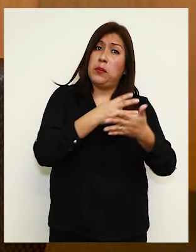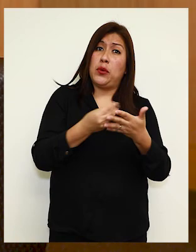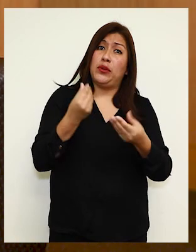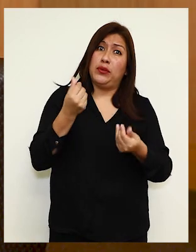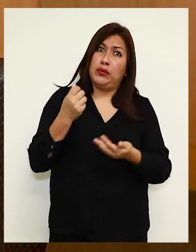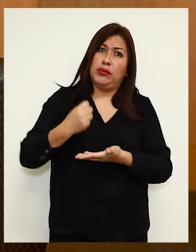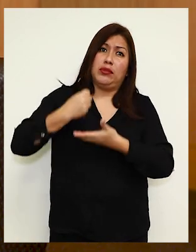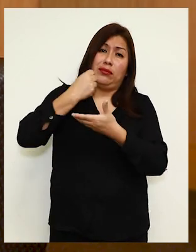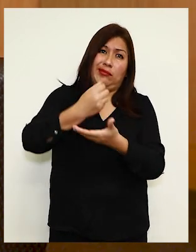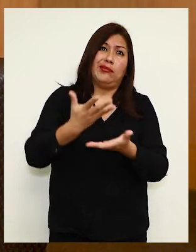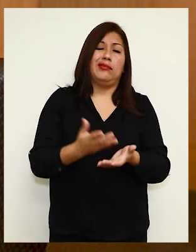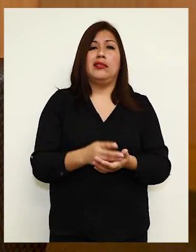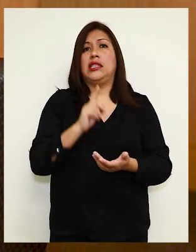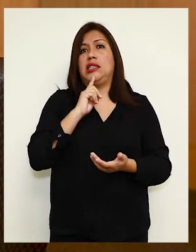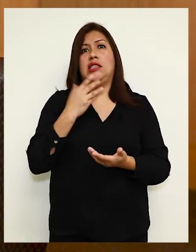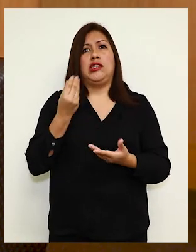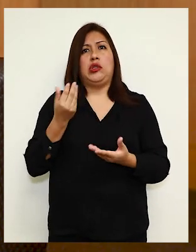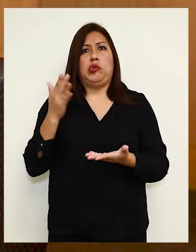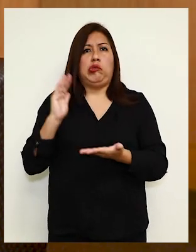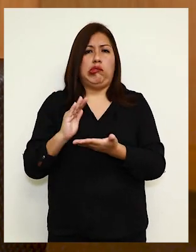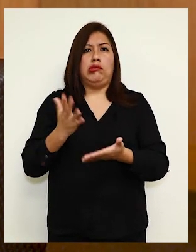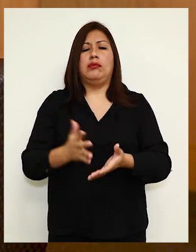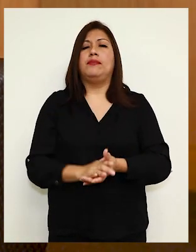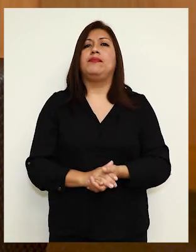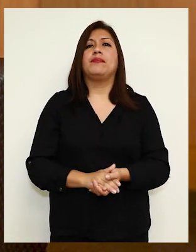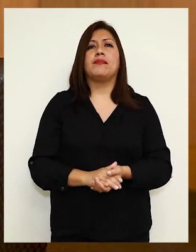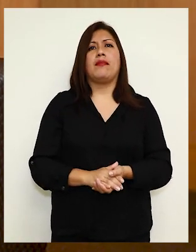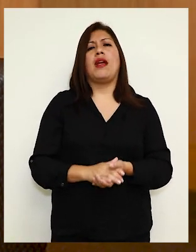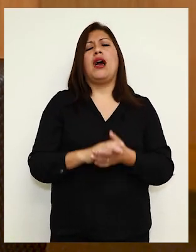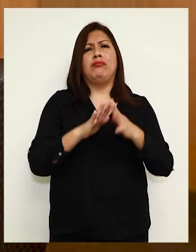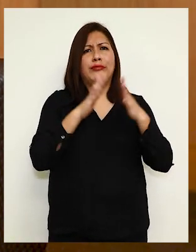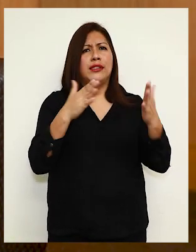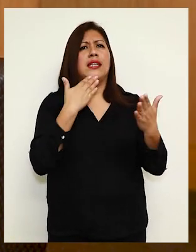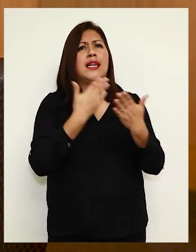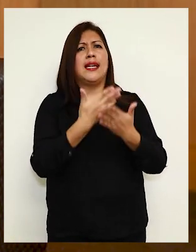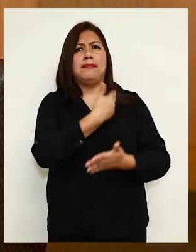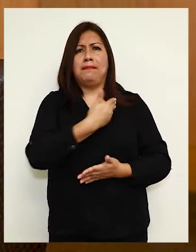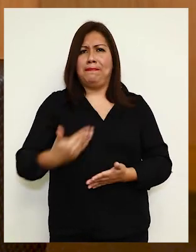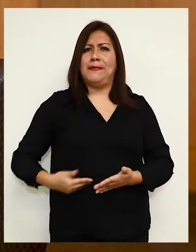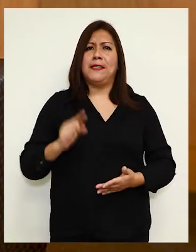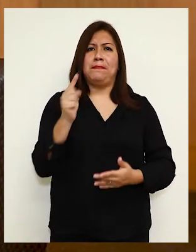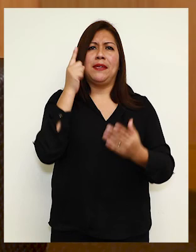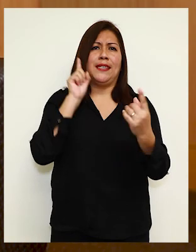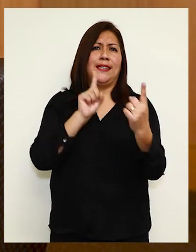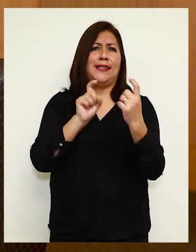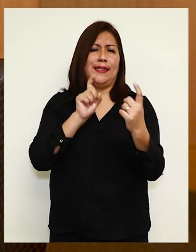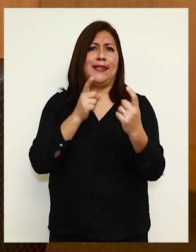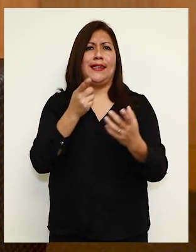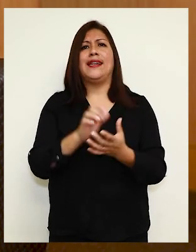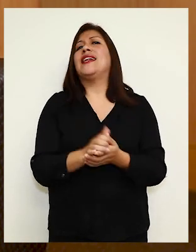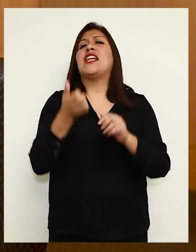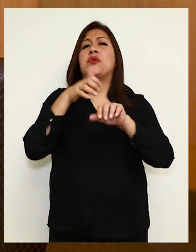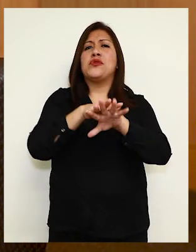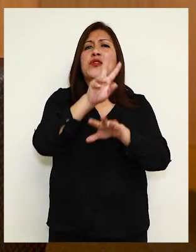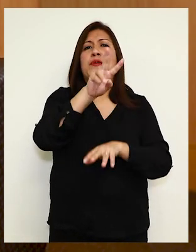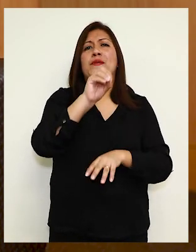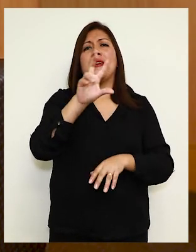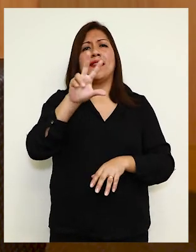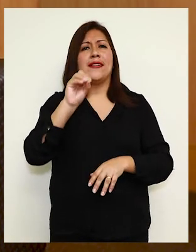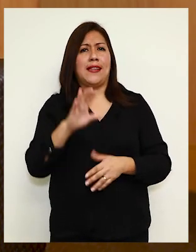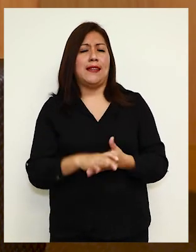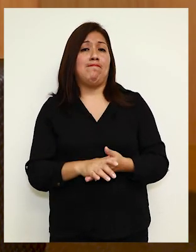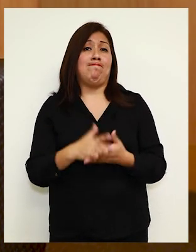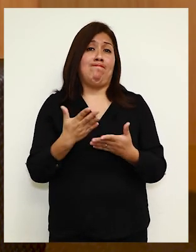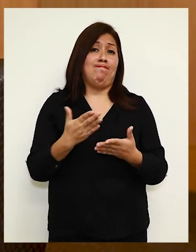al presidente por esta primera entrevista de Inclusión 2030, no sin antes decirle que es importante la confianza que se